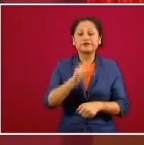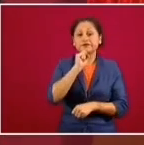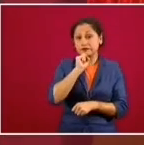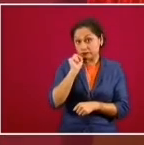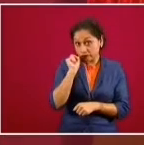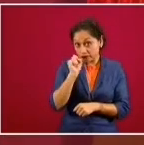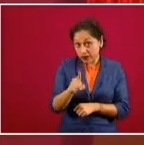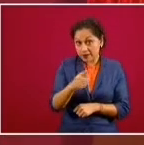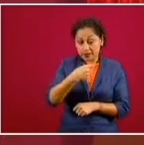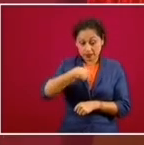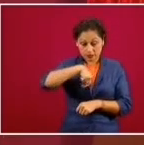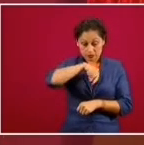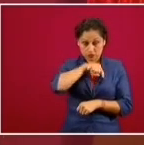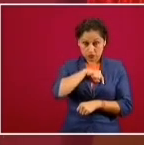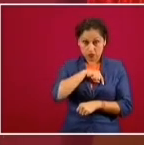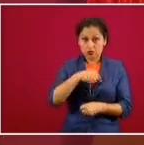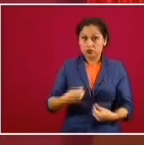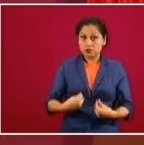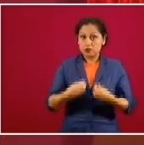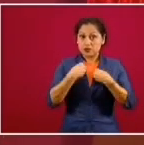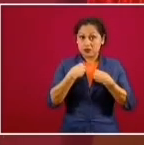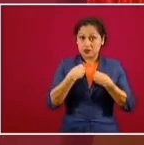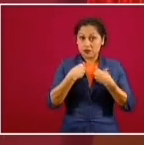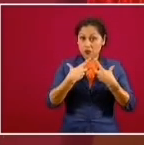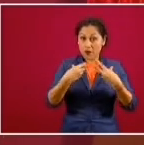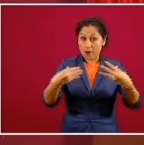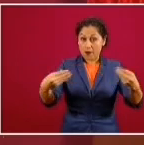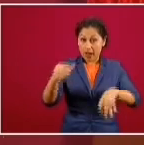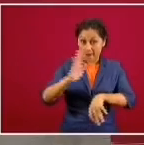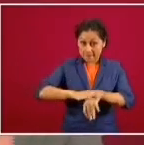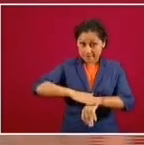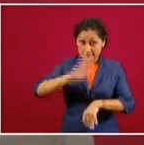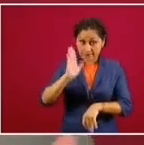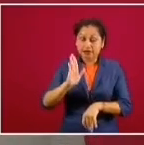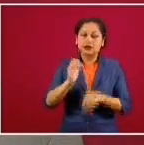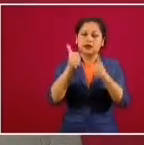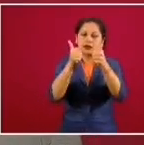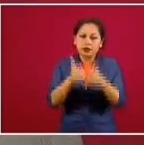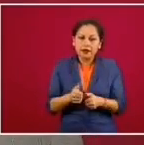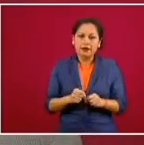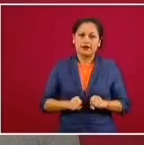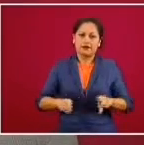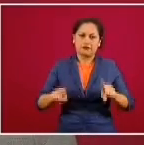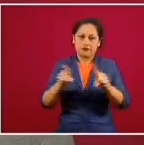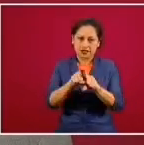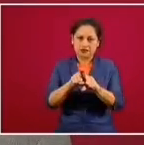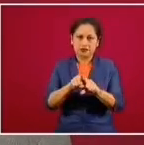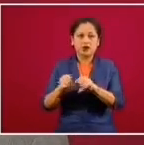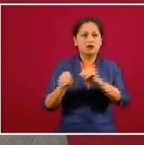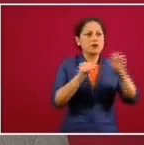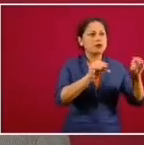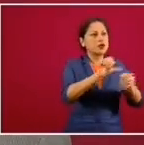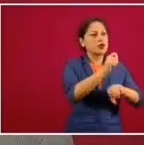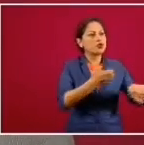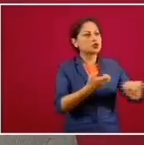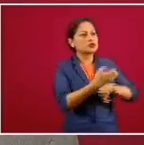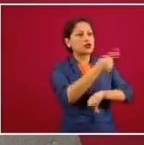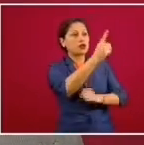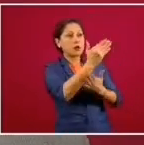de alta transmisión no vayamos a zonas de baja transmisión, porque esto transportaría los